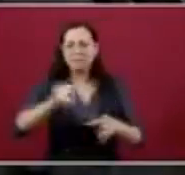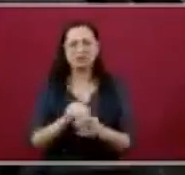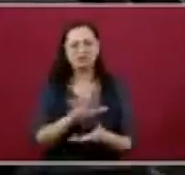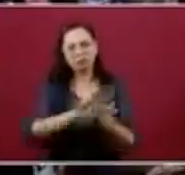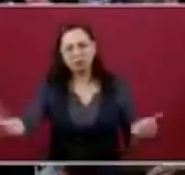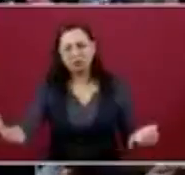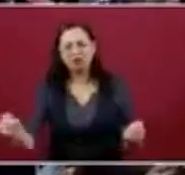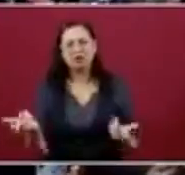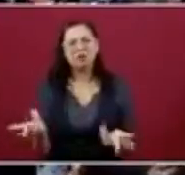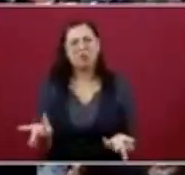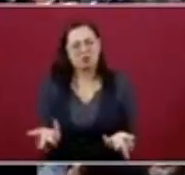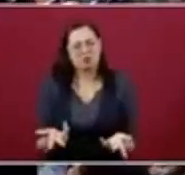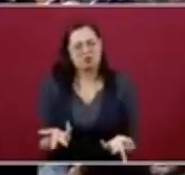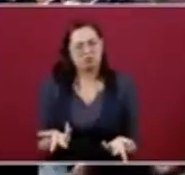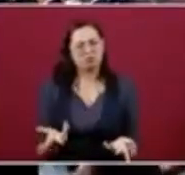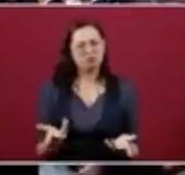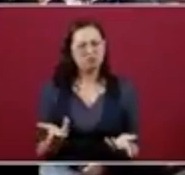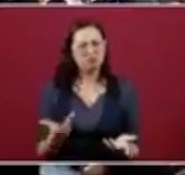primero